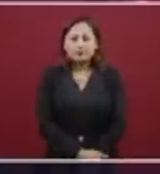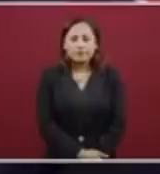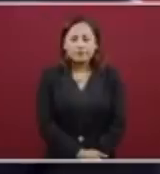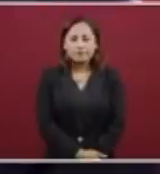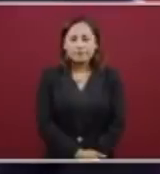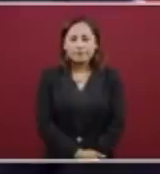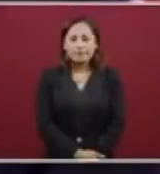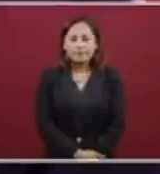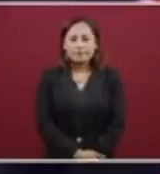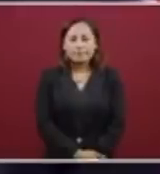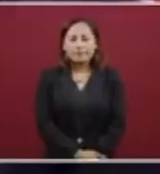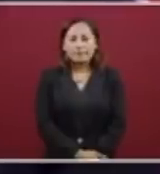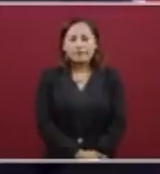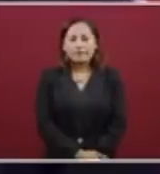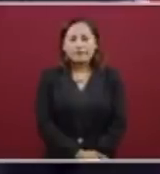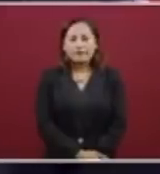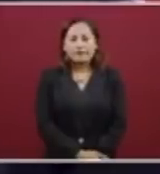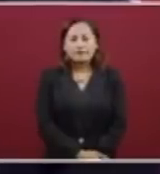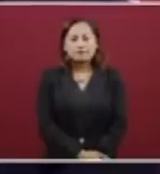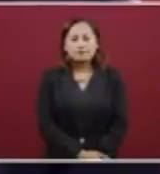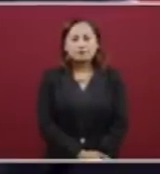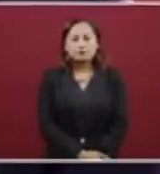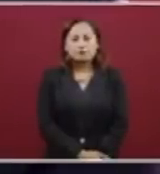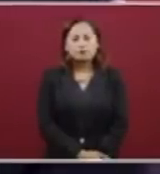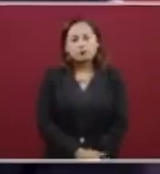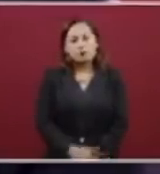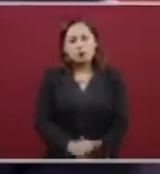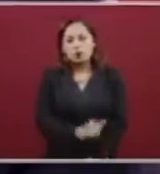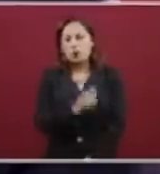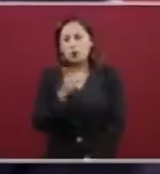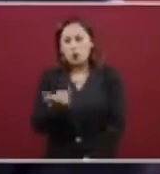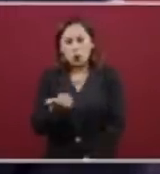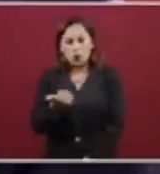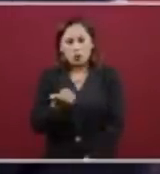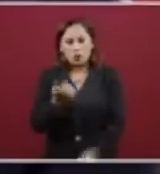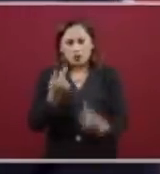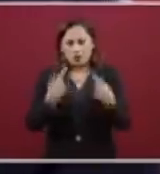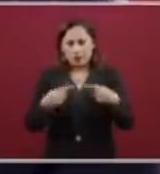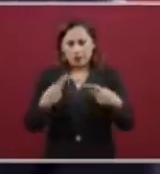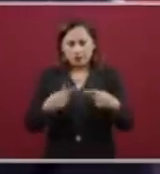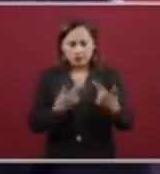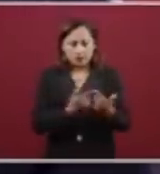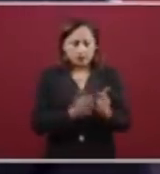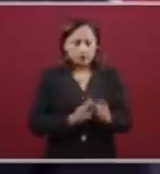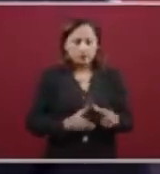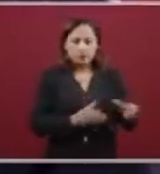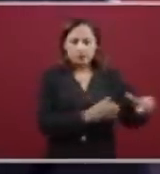otro miembro destacado del grupo neoliberal téllez